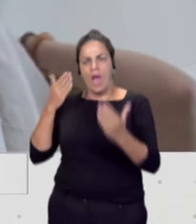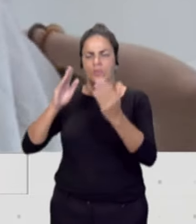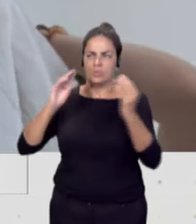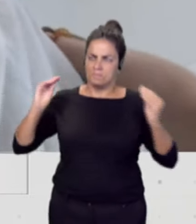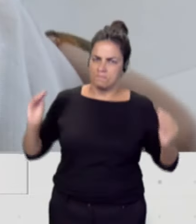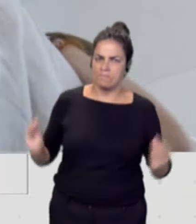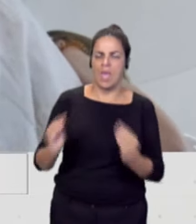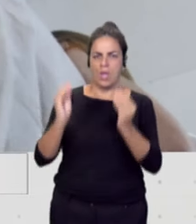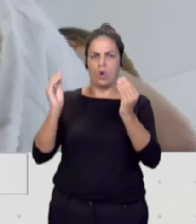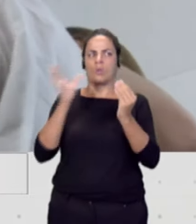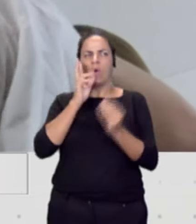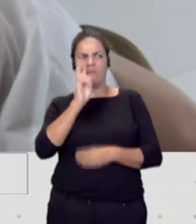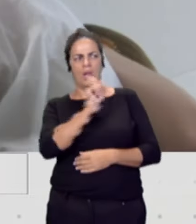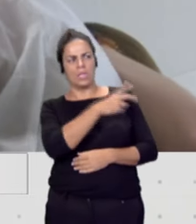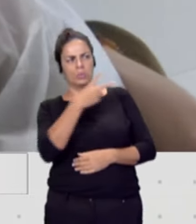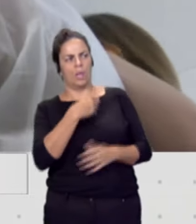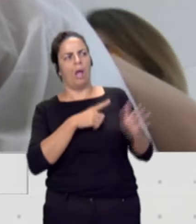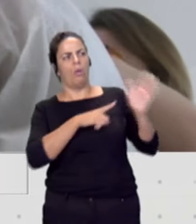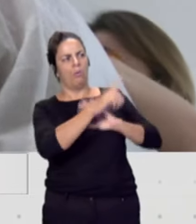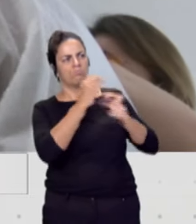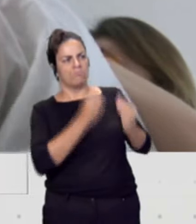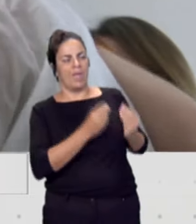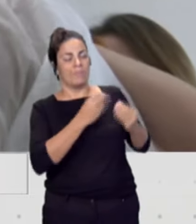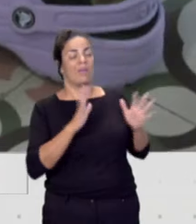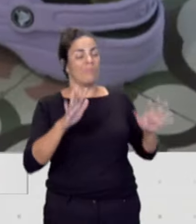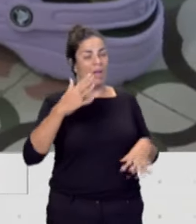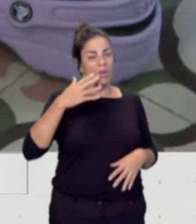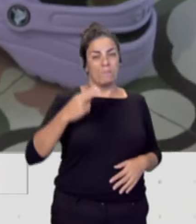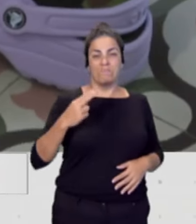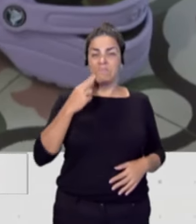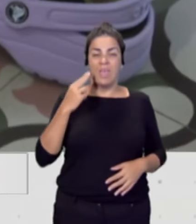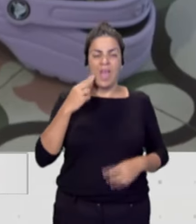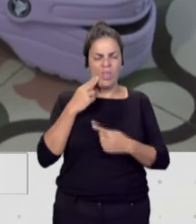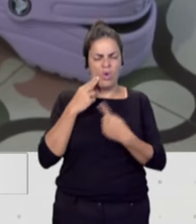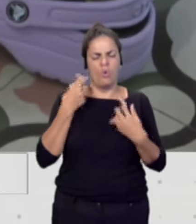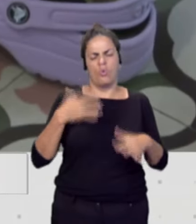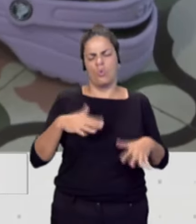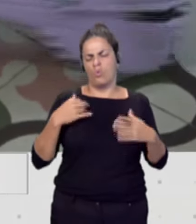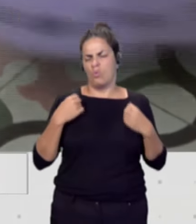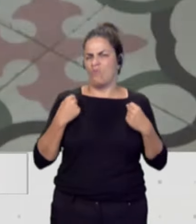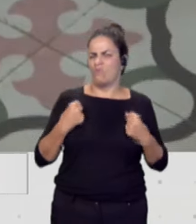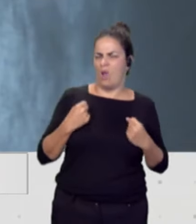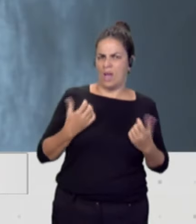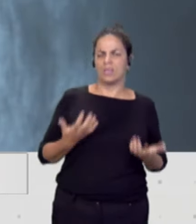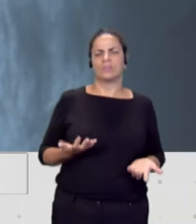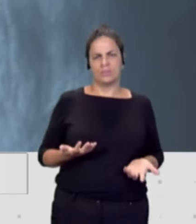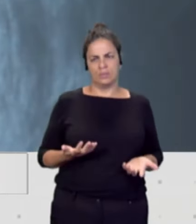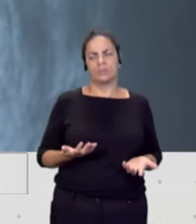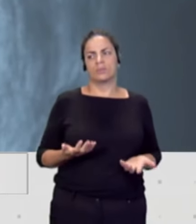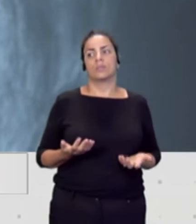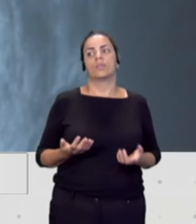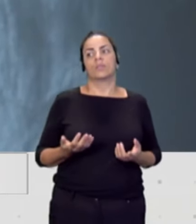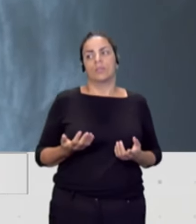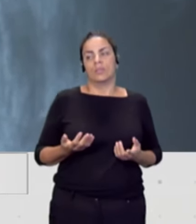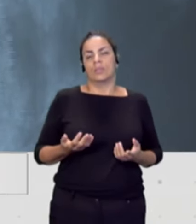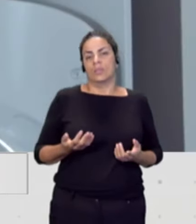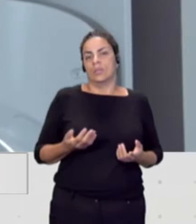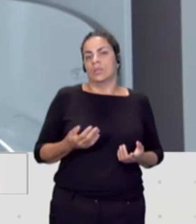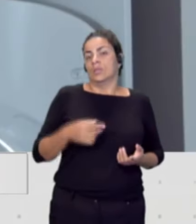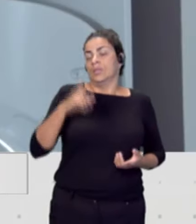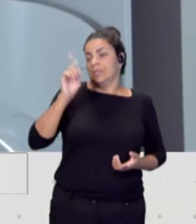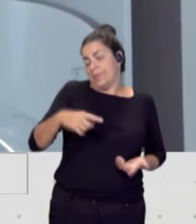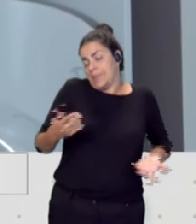pero realmente el nivel de miedo es bastante intenso. Y también tiene